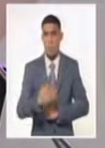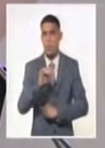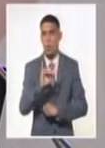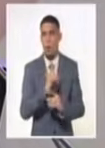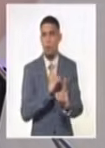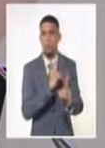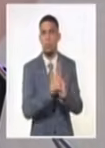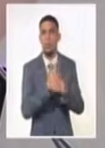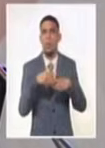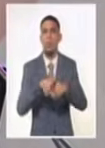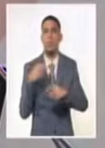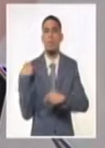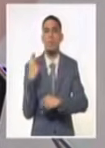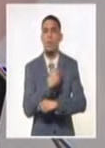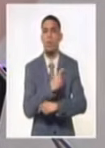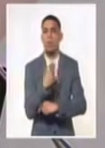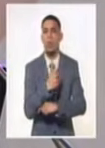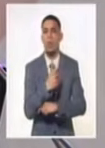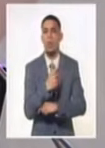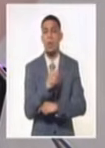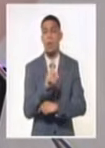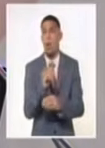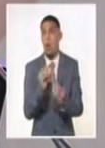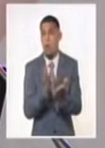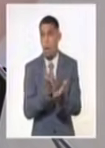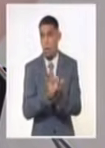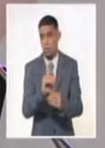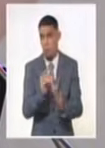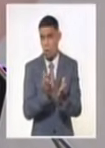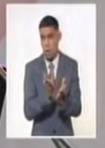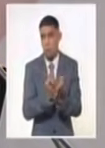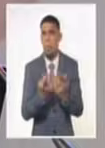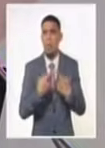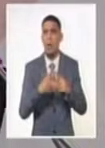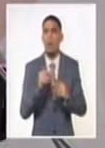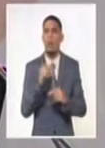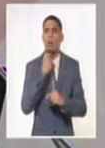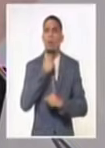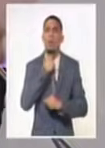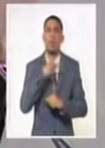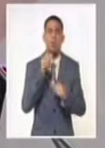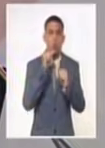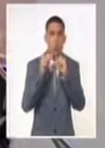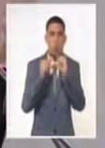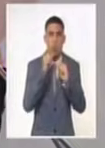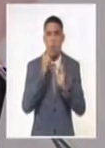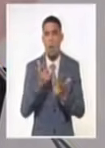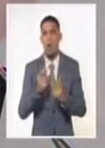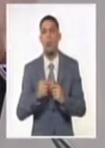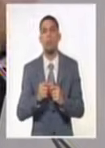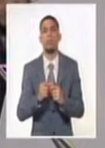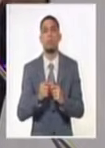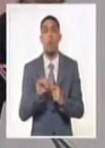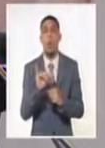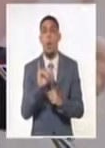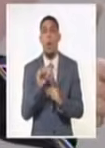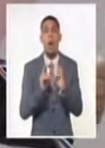profesores, quizás no para clases tradicionales, pero sí para, digamos, ejercicios o coordinaciones de